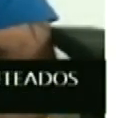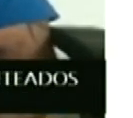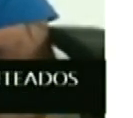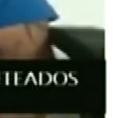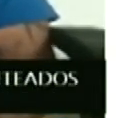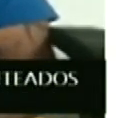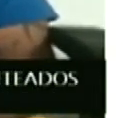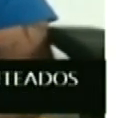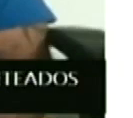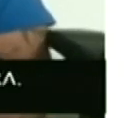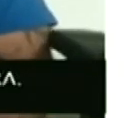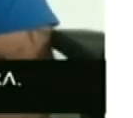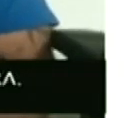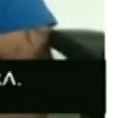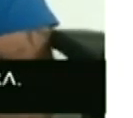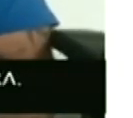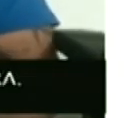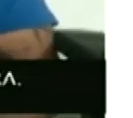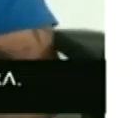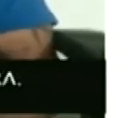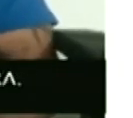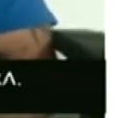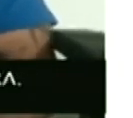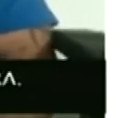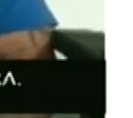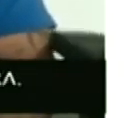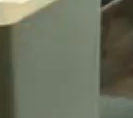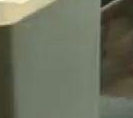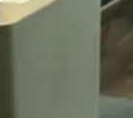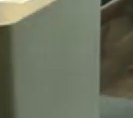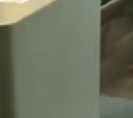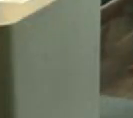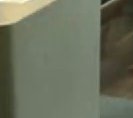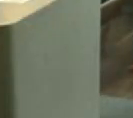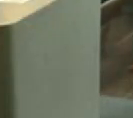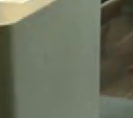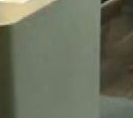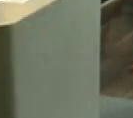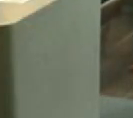teníamos planteados con los grupos paramilitares que iban a desembarcar en La Guaira.